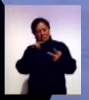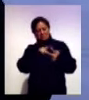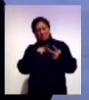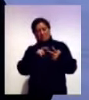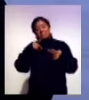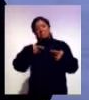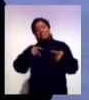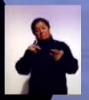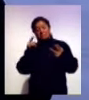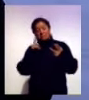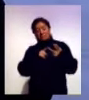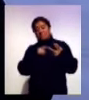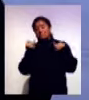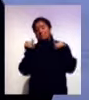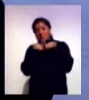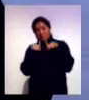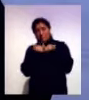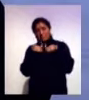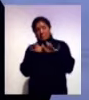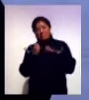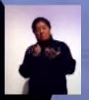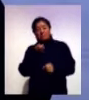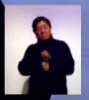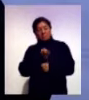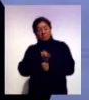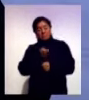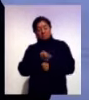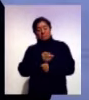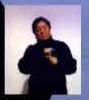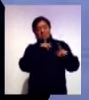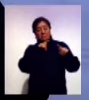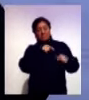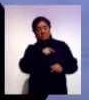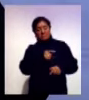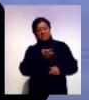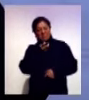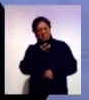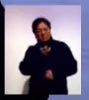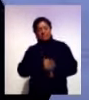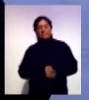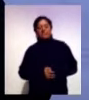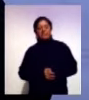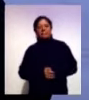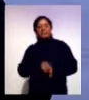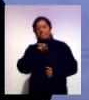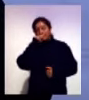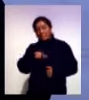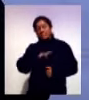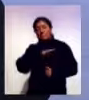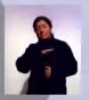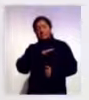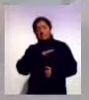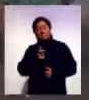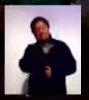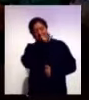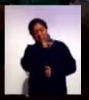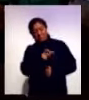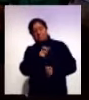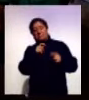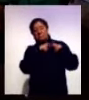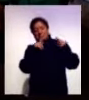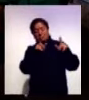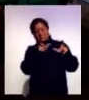siempre, sino también de lo que en este momento somos y tenemos, de lo bueno que somos.